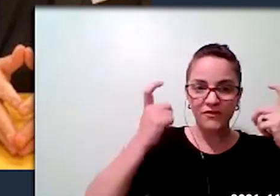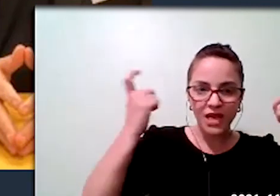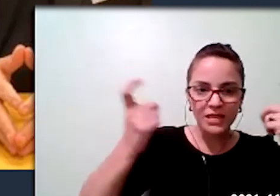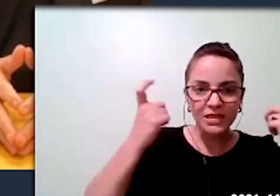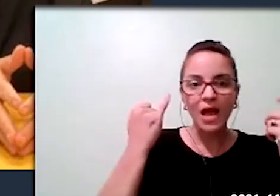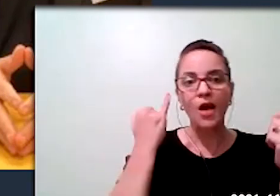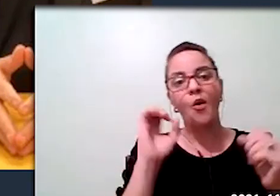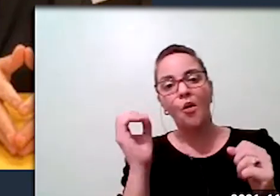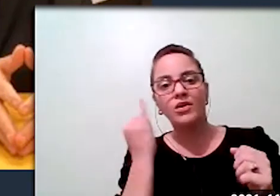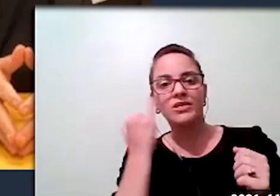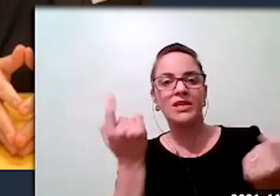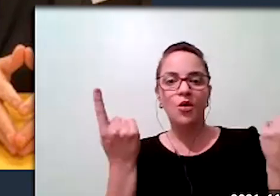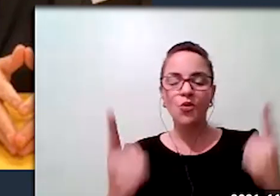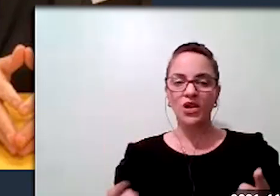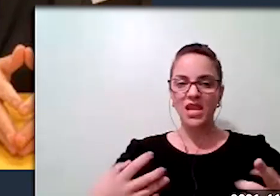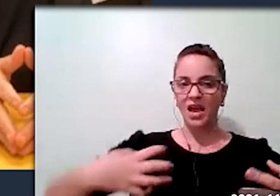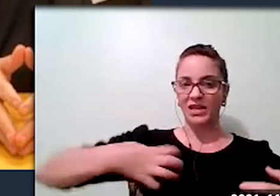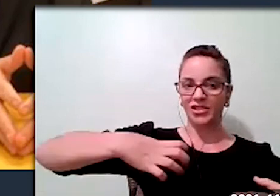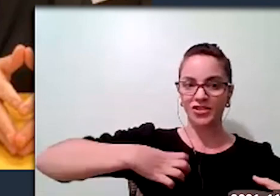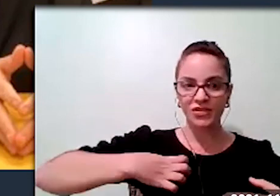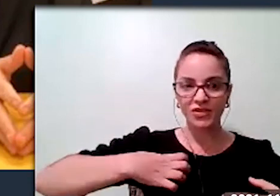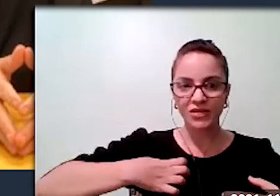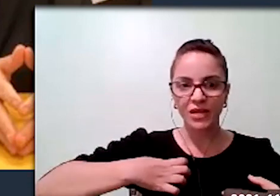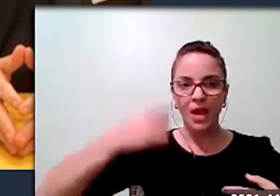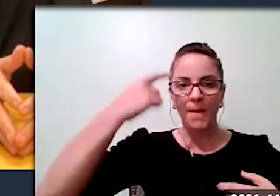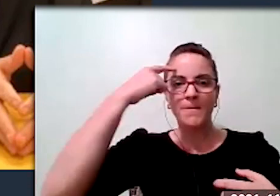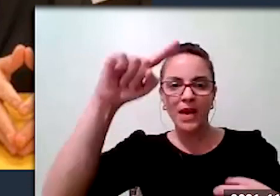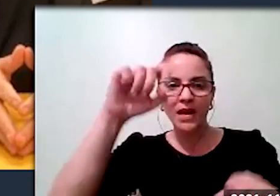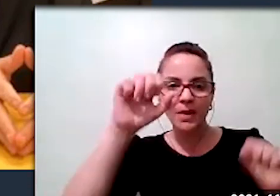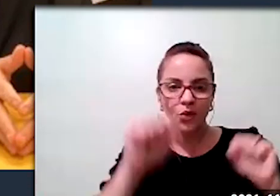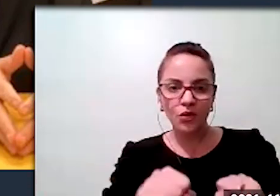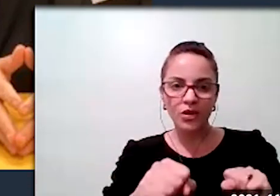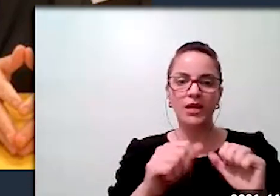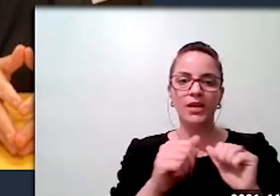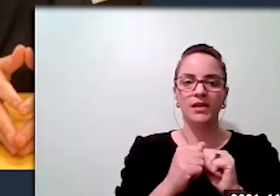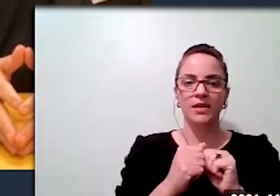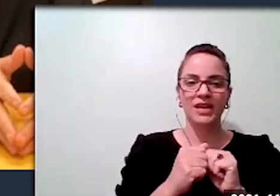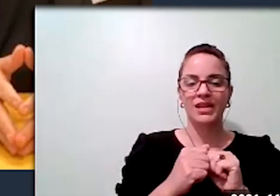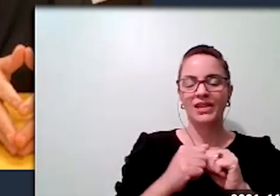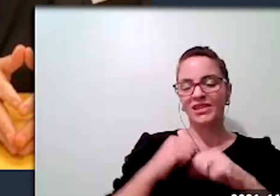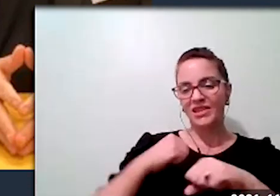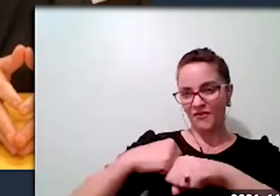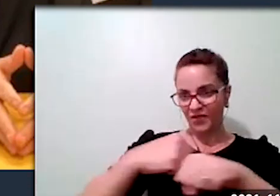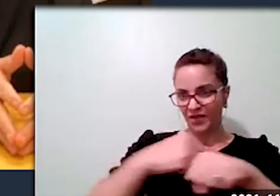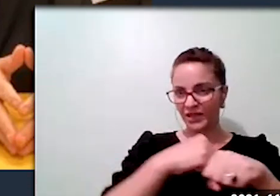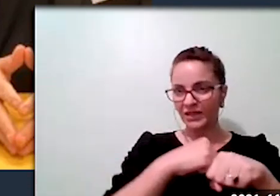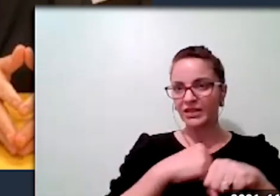crear comunidad de vecinos y vecinas, San Juan se pinta sola.